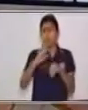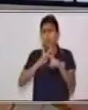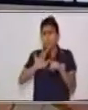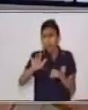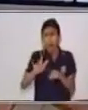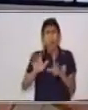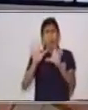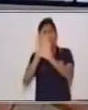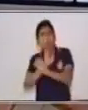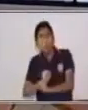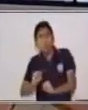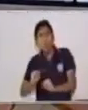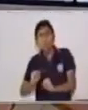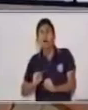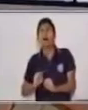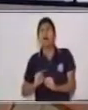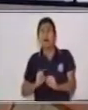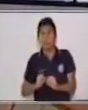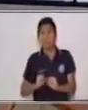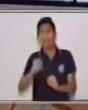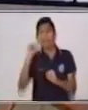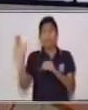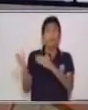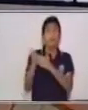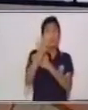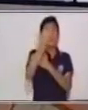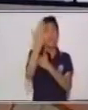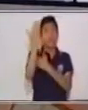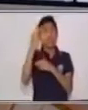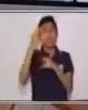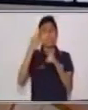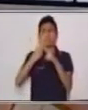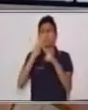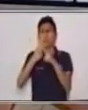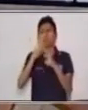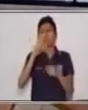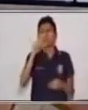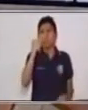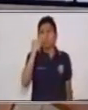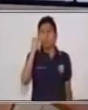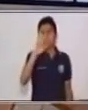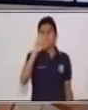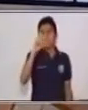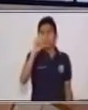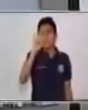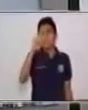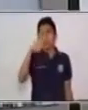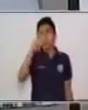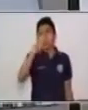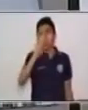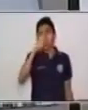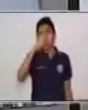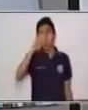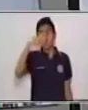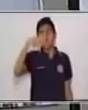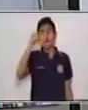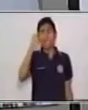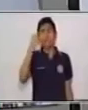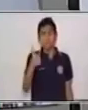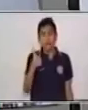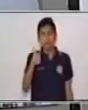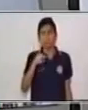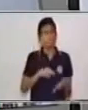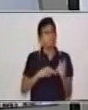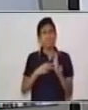entonces responde al circunstancial. Al circunstancial. Y por último, de las